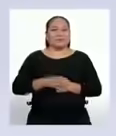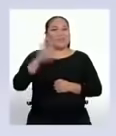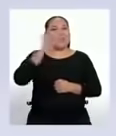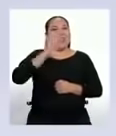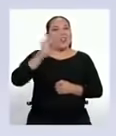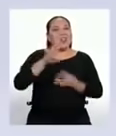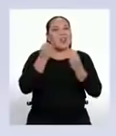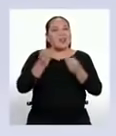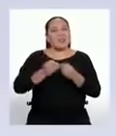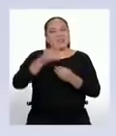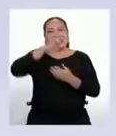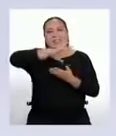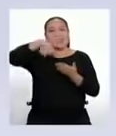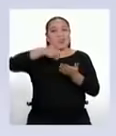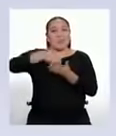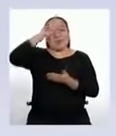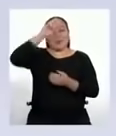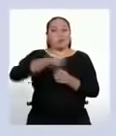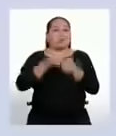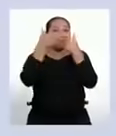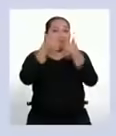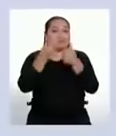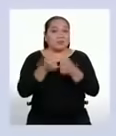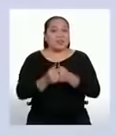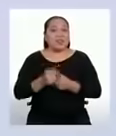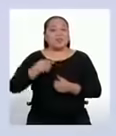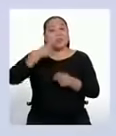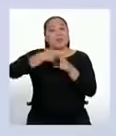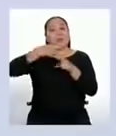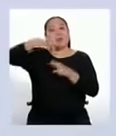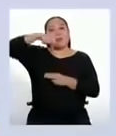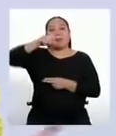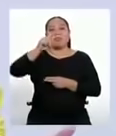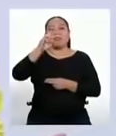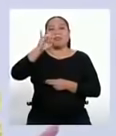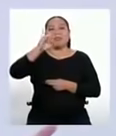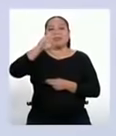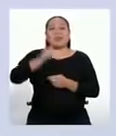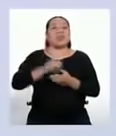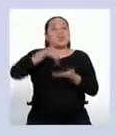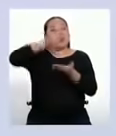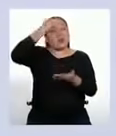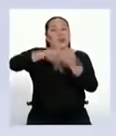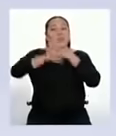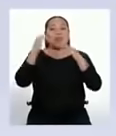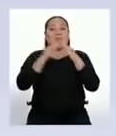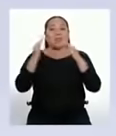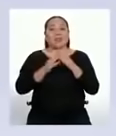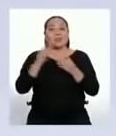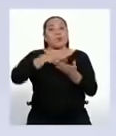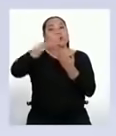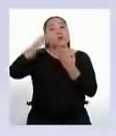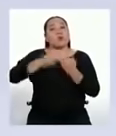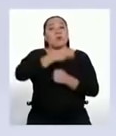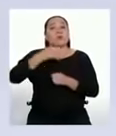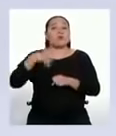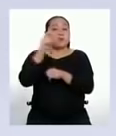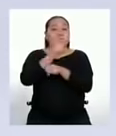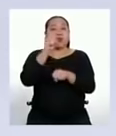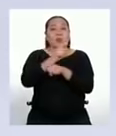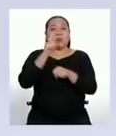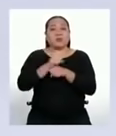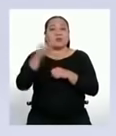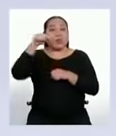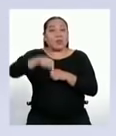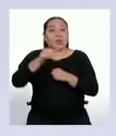Hola chicos y chicas de todo el Perú, espero que se encuentren muy bien. Yo soy Patricia Barreto y esto es Aprendo en Casa, una iniciativa del Ministerio de